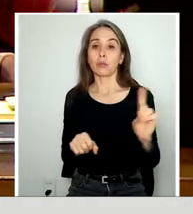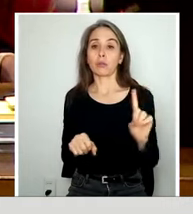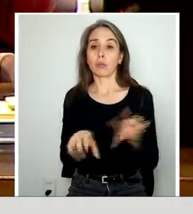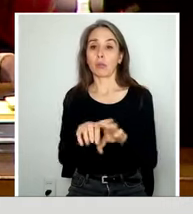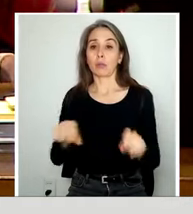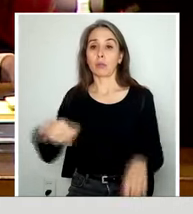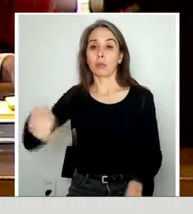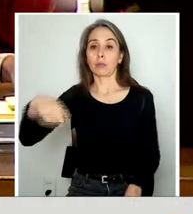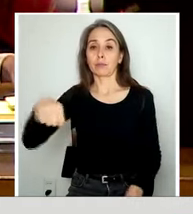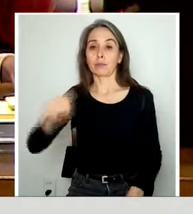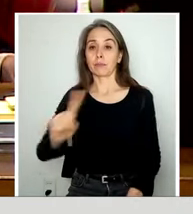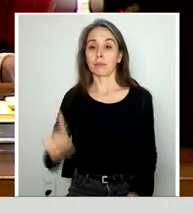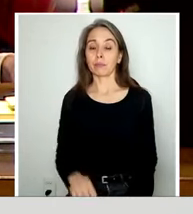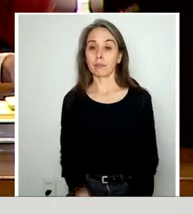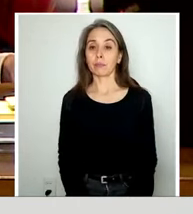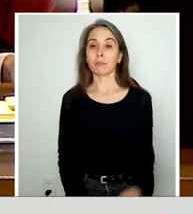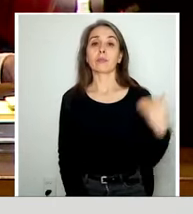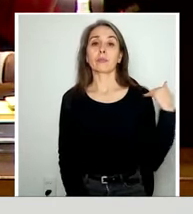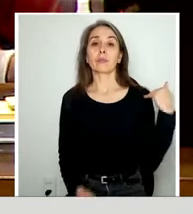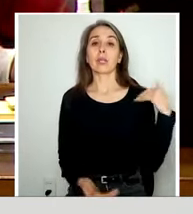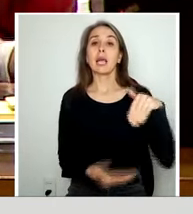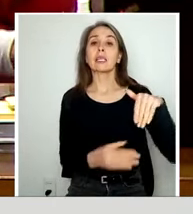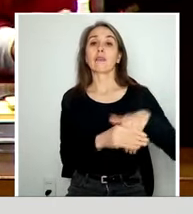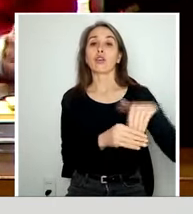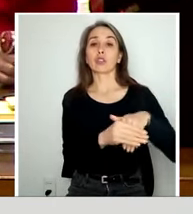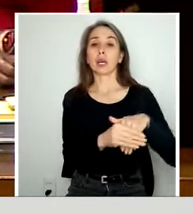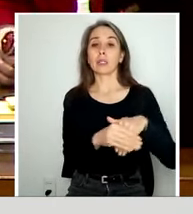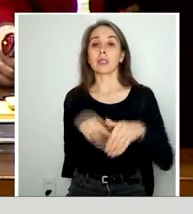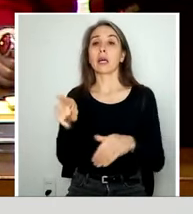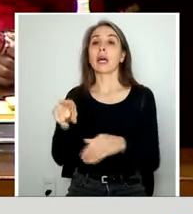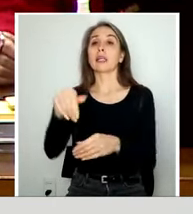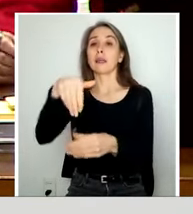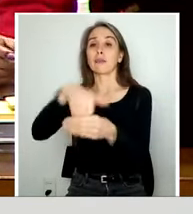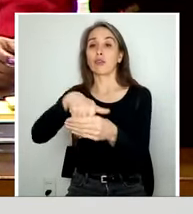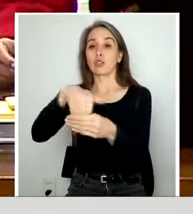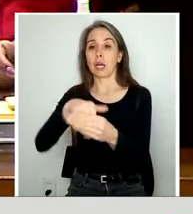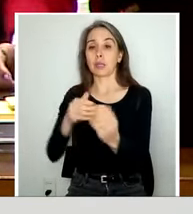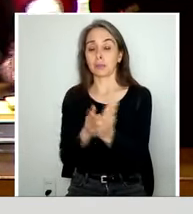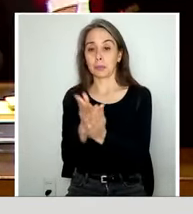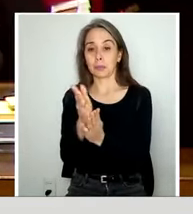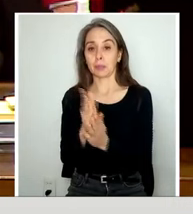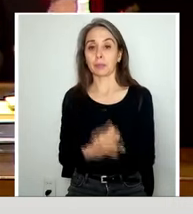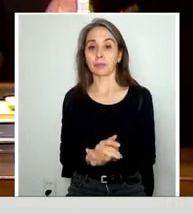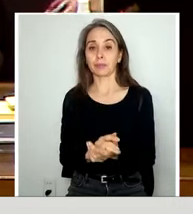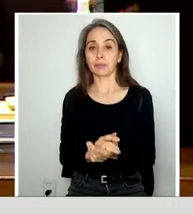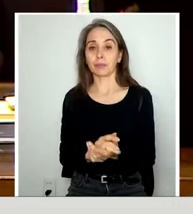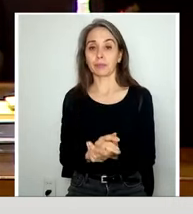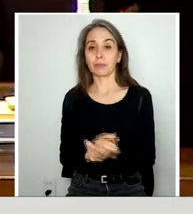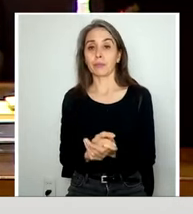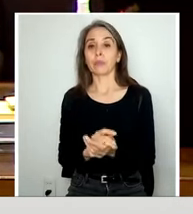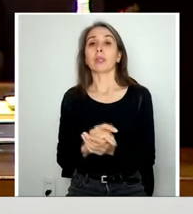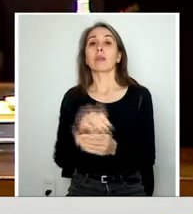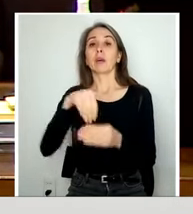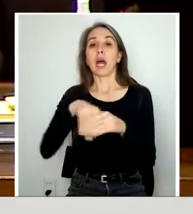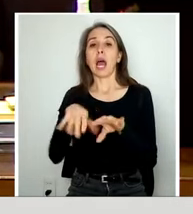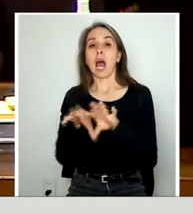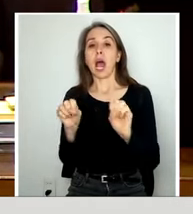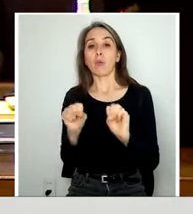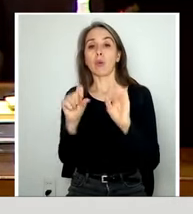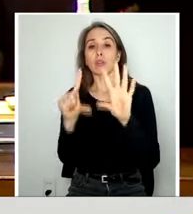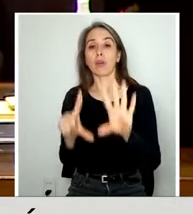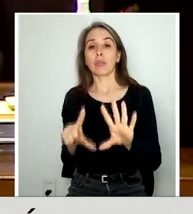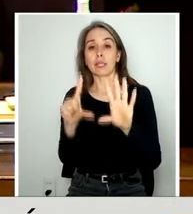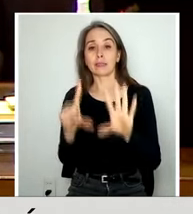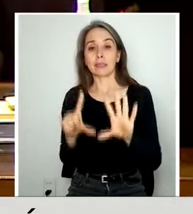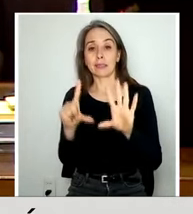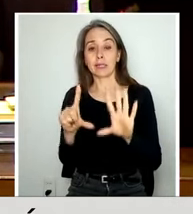en tiempo de votaciones en votación el acuerdo número 17 por medio del